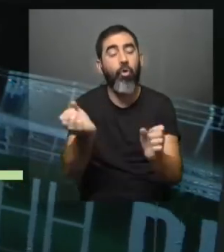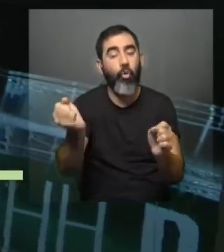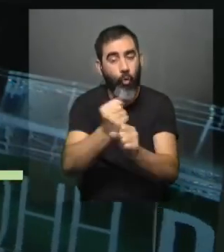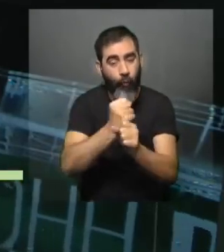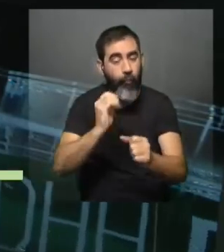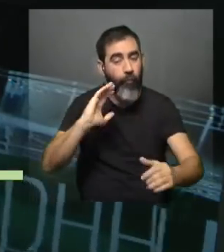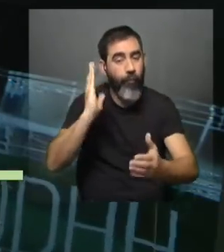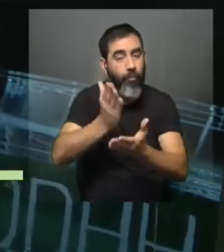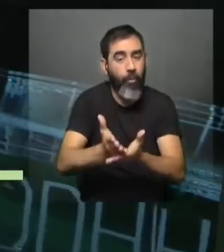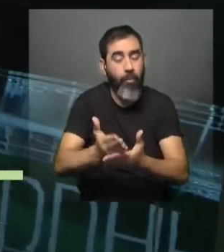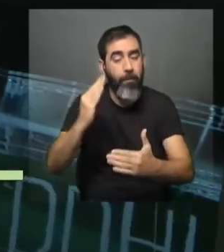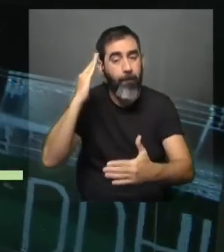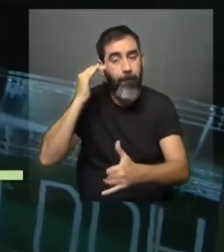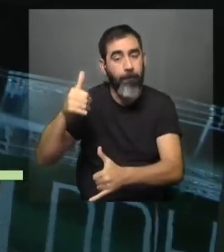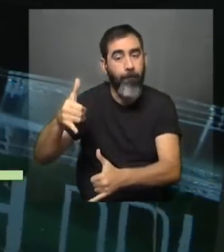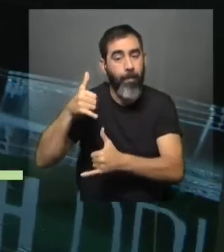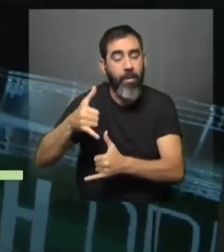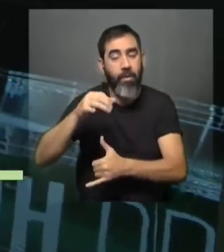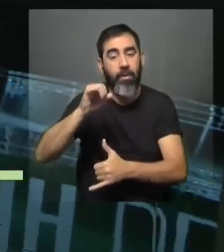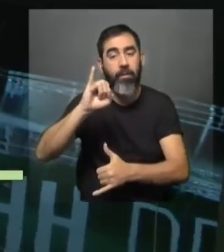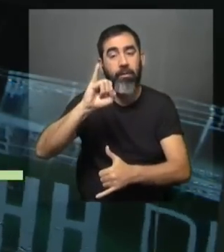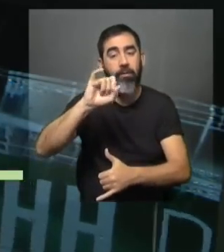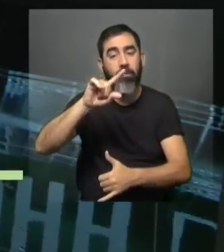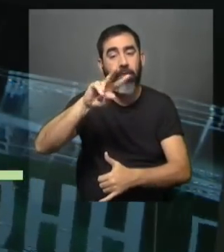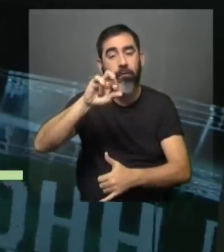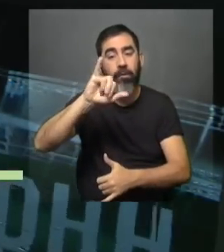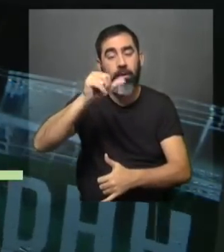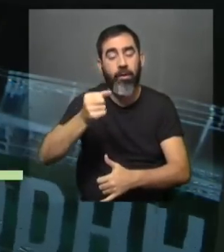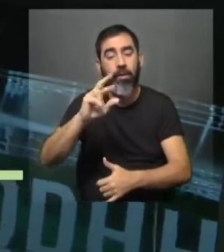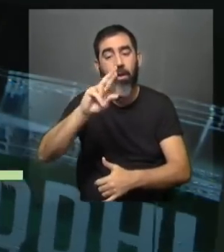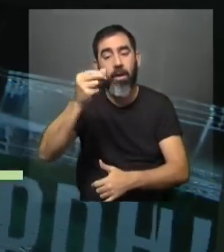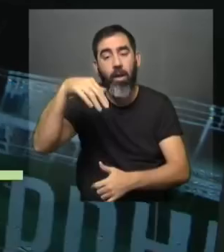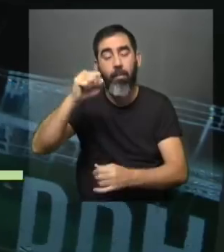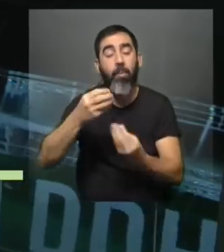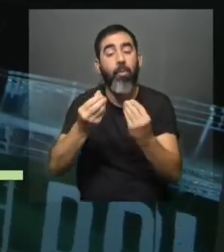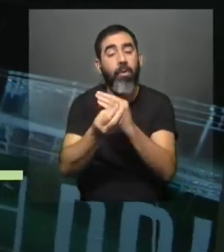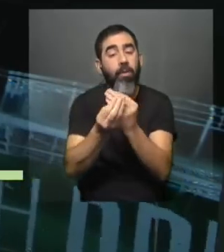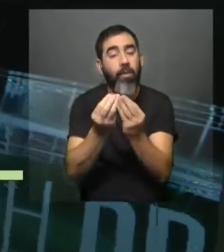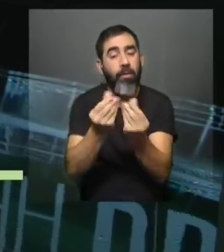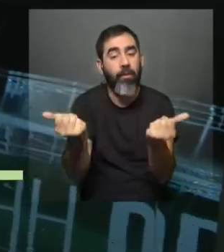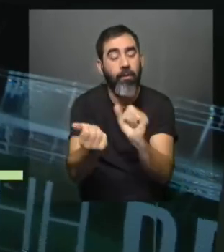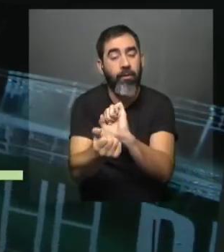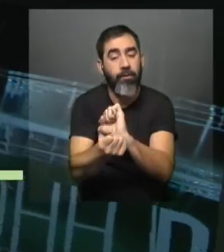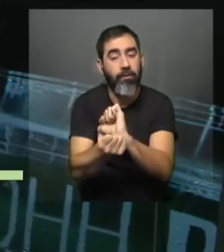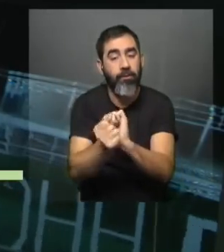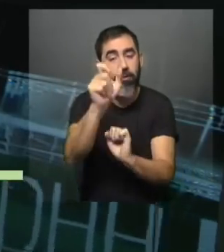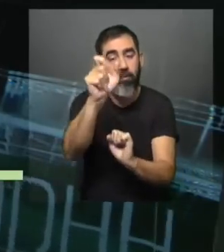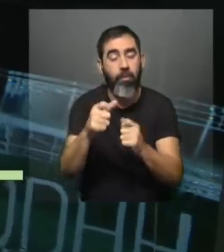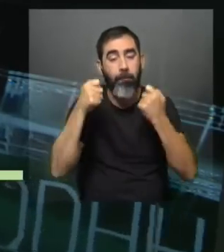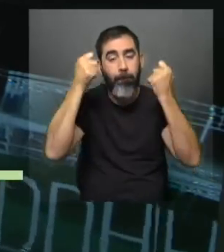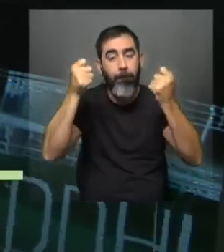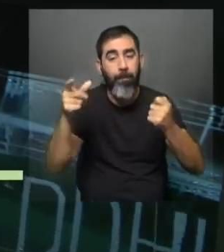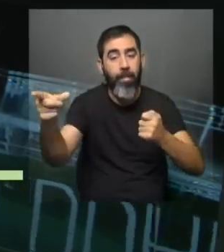la condena a los militares Jorge silveira y Ernesto ramas por la desaparición forzada del militante